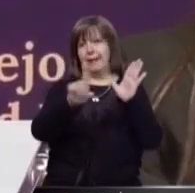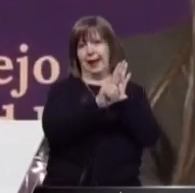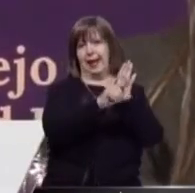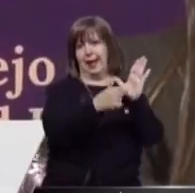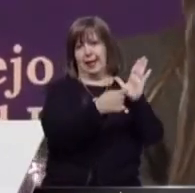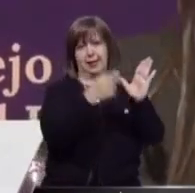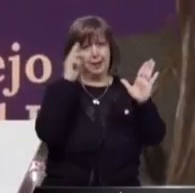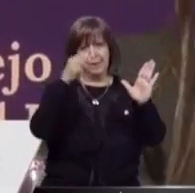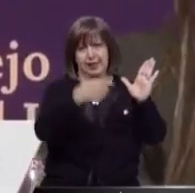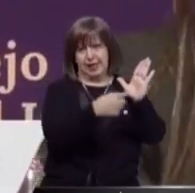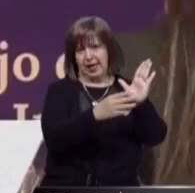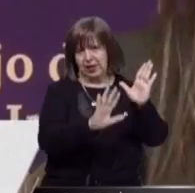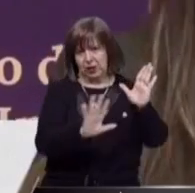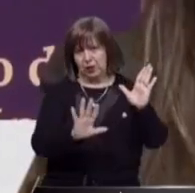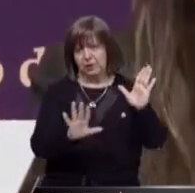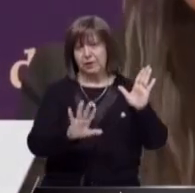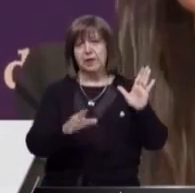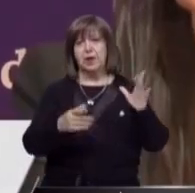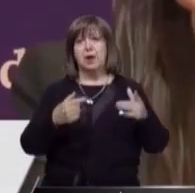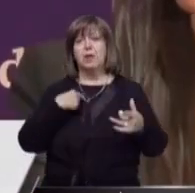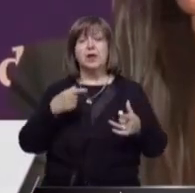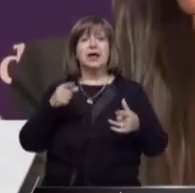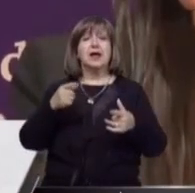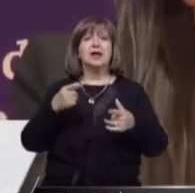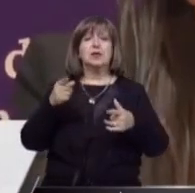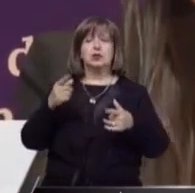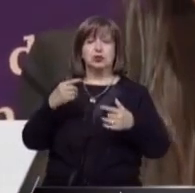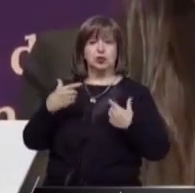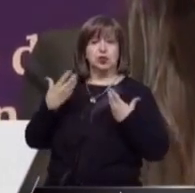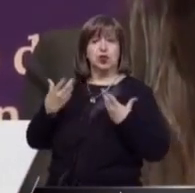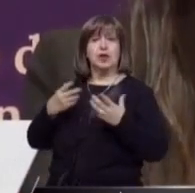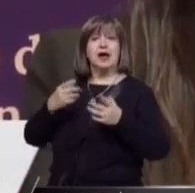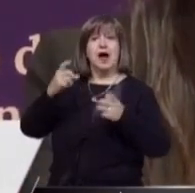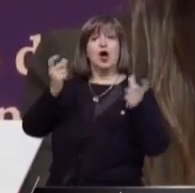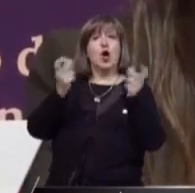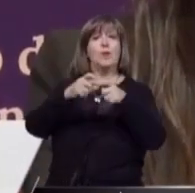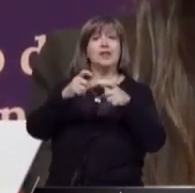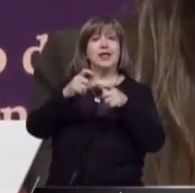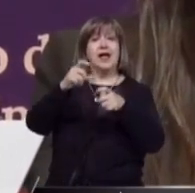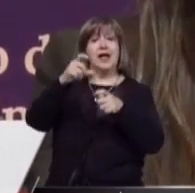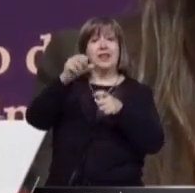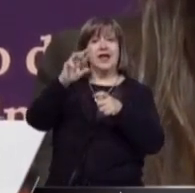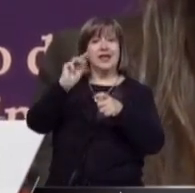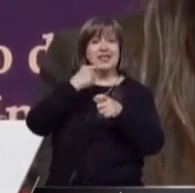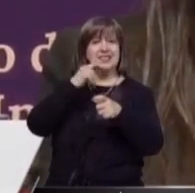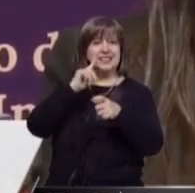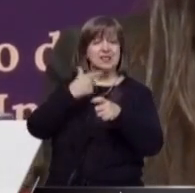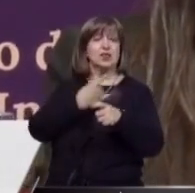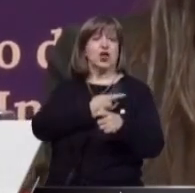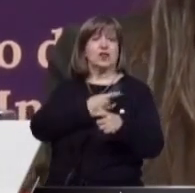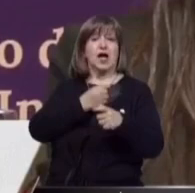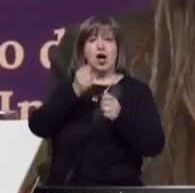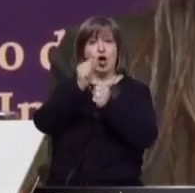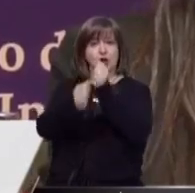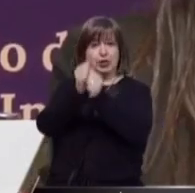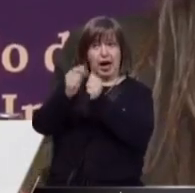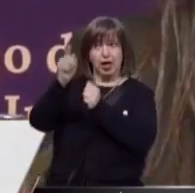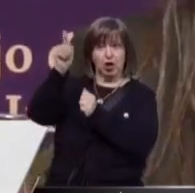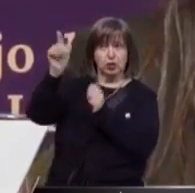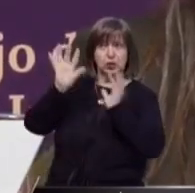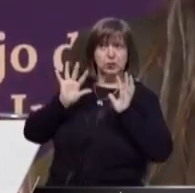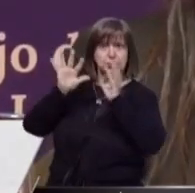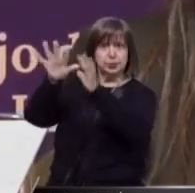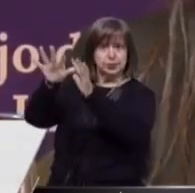Estamos asistiendo al Comité de Crisis en Rosario y apoyando las acciones que tanto las Fuerzas Federales como las